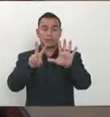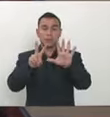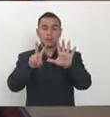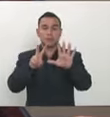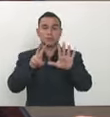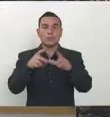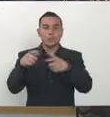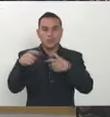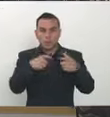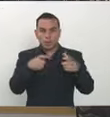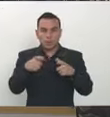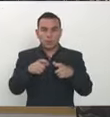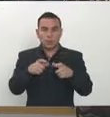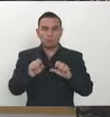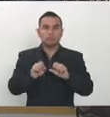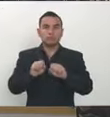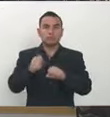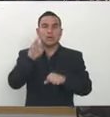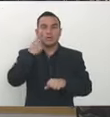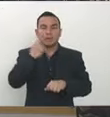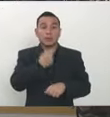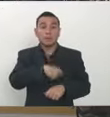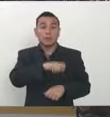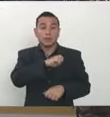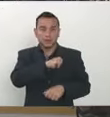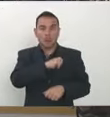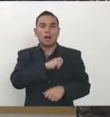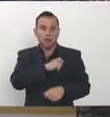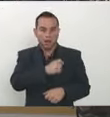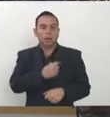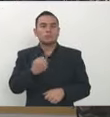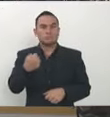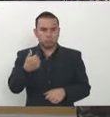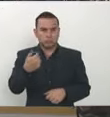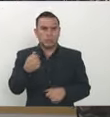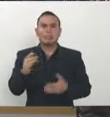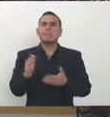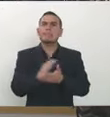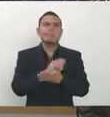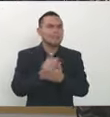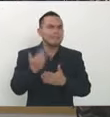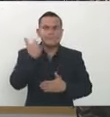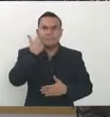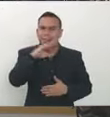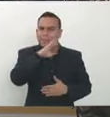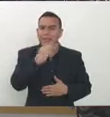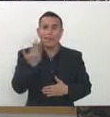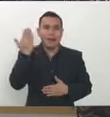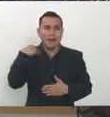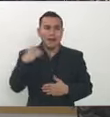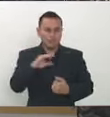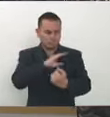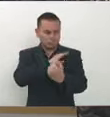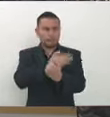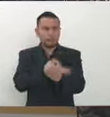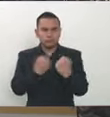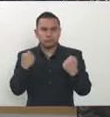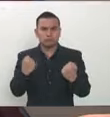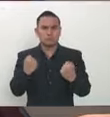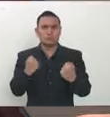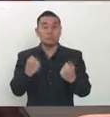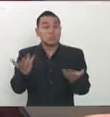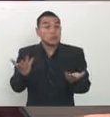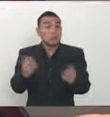España, era de la policía, en excelente condición física, sin patologías previas, o sea, no tenía ninguna otra enfermedad, simplemente le dio